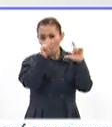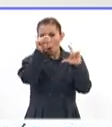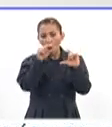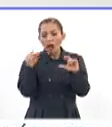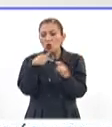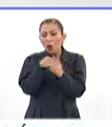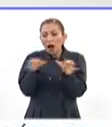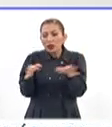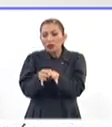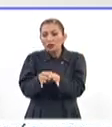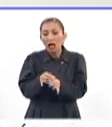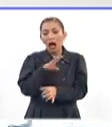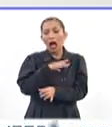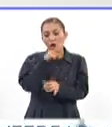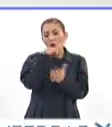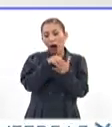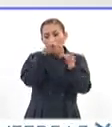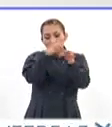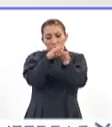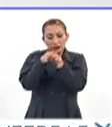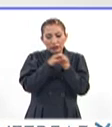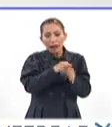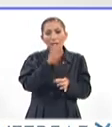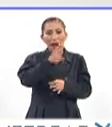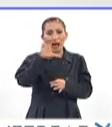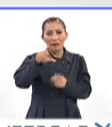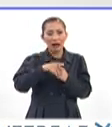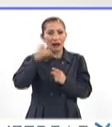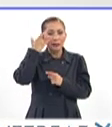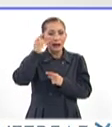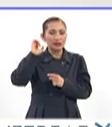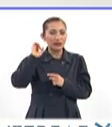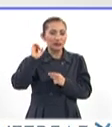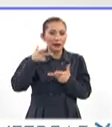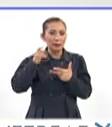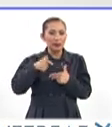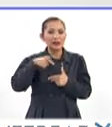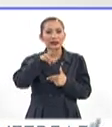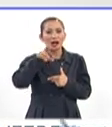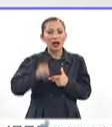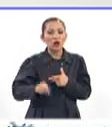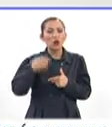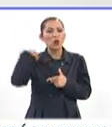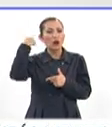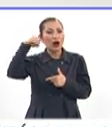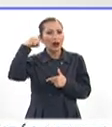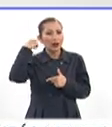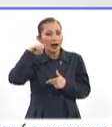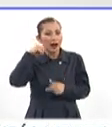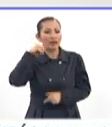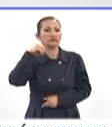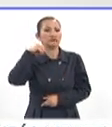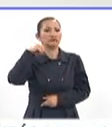o hay una zona en específico? Hay zonas, por ejemplo, Baja California, Campeche, Chiapas, Tabasco, Quintana Roo, Oaxaca,